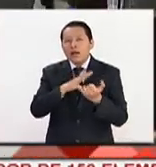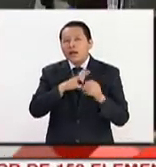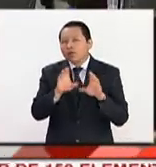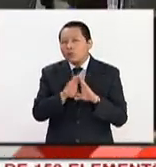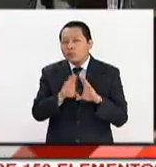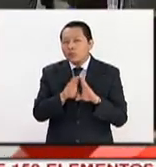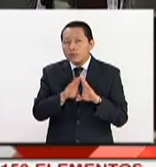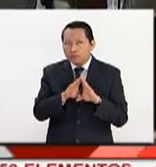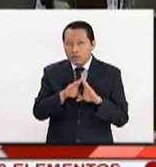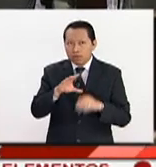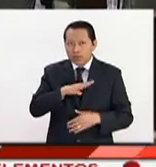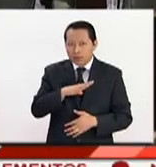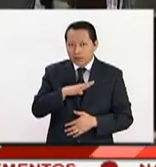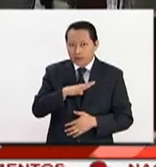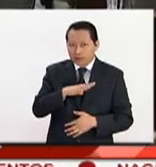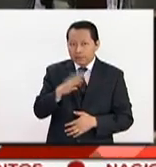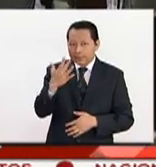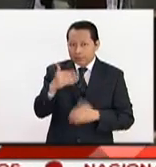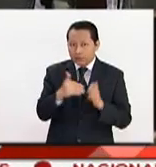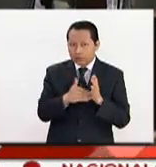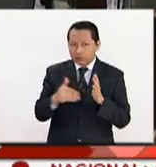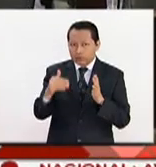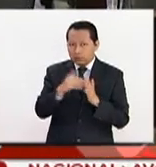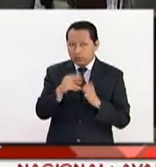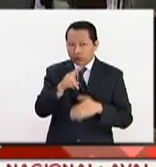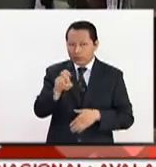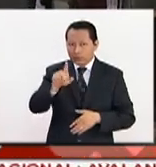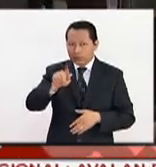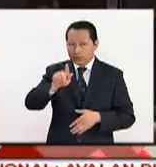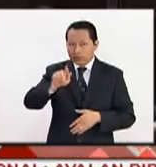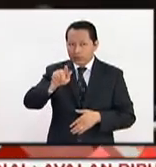de la República dispondrá de